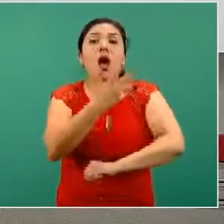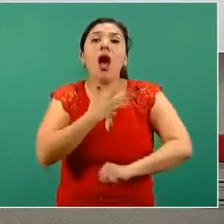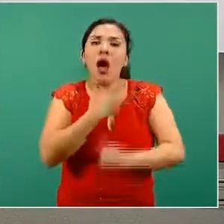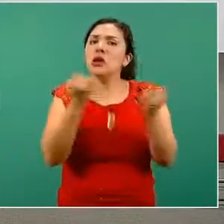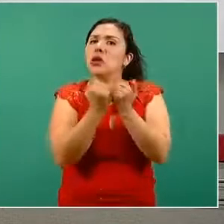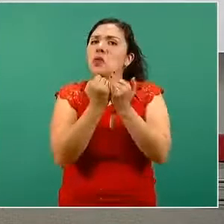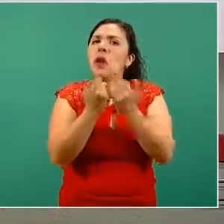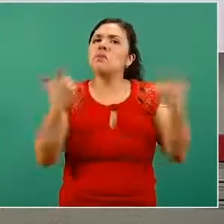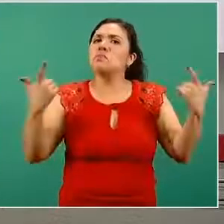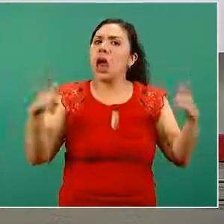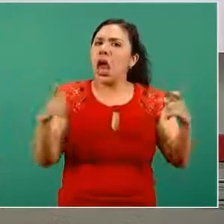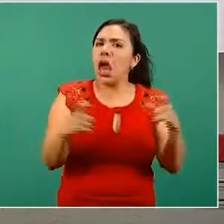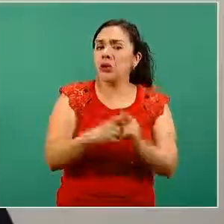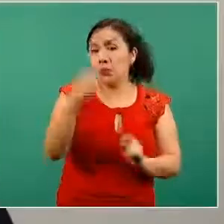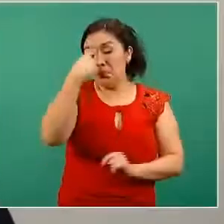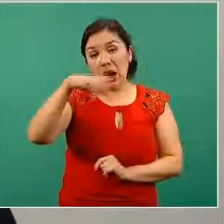una disminución en la presentación